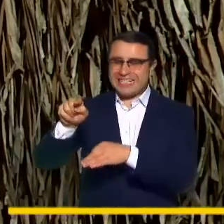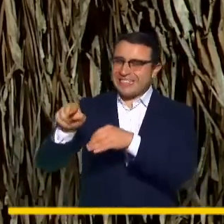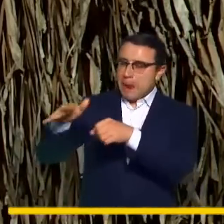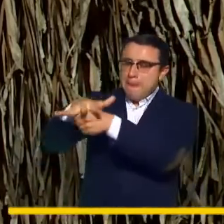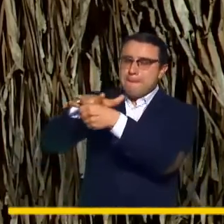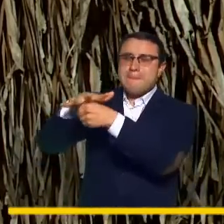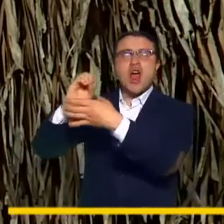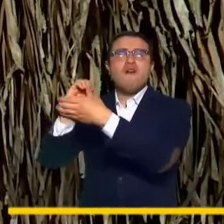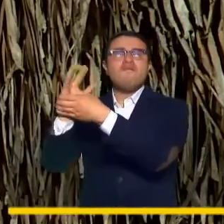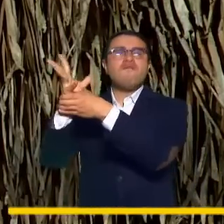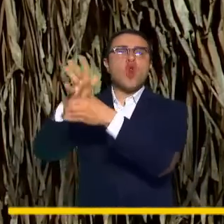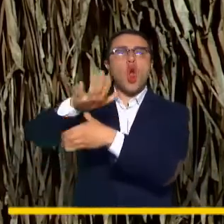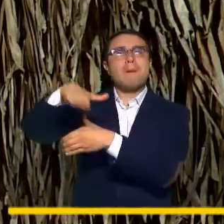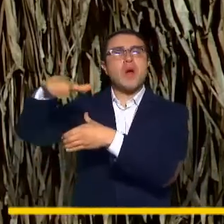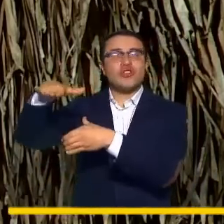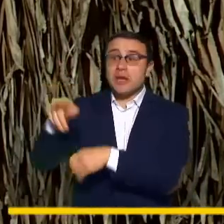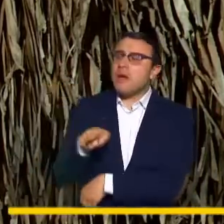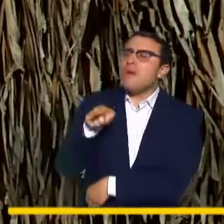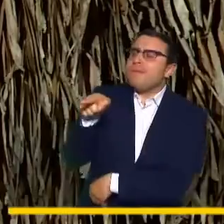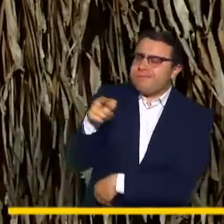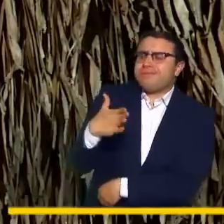yo.